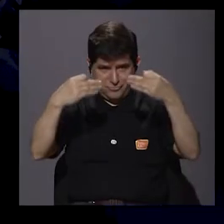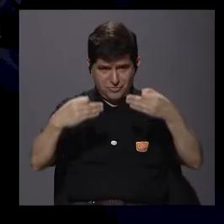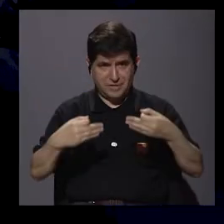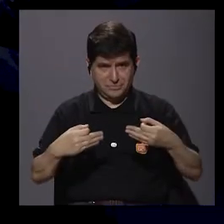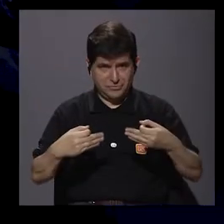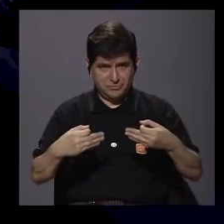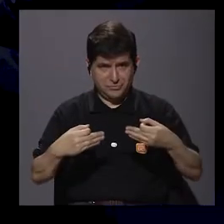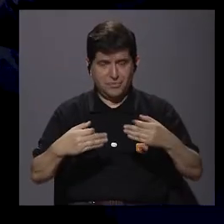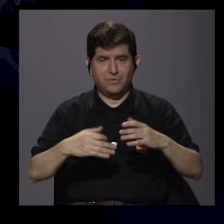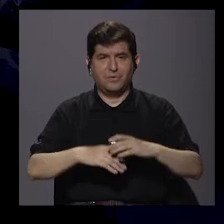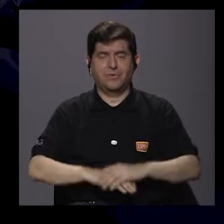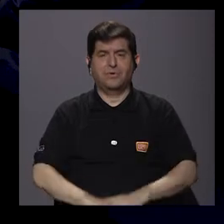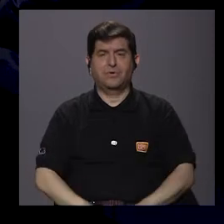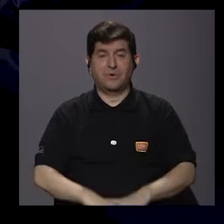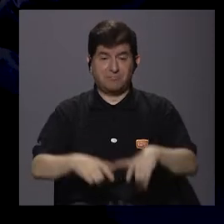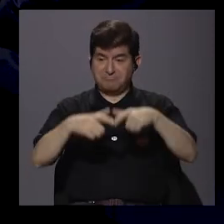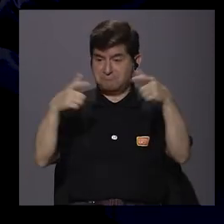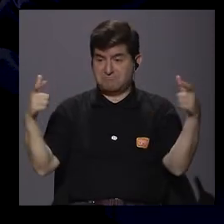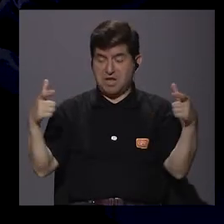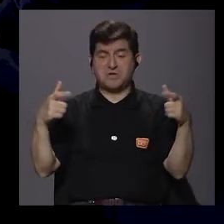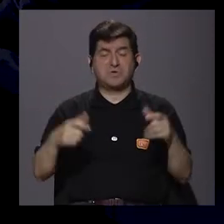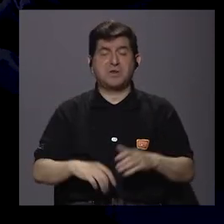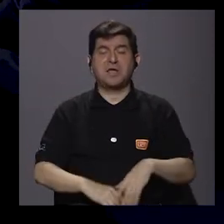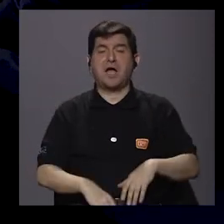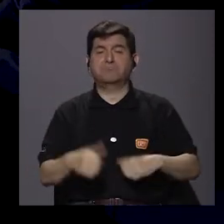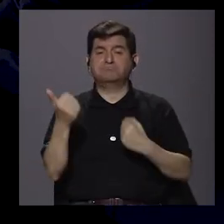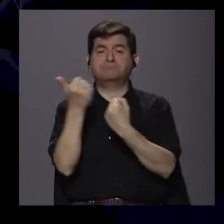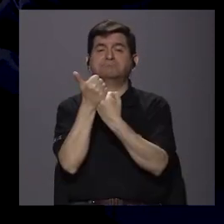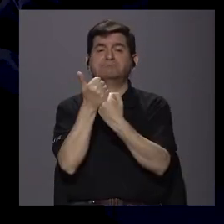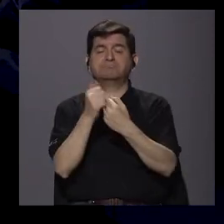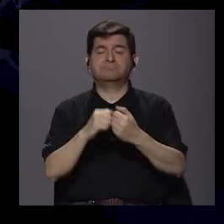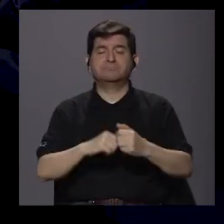se tomaron por mayoría